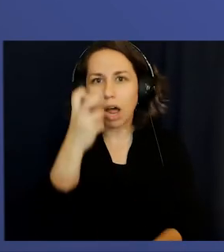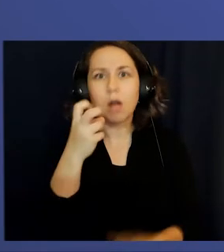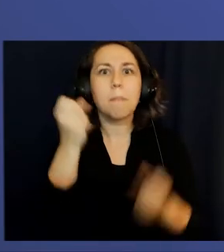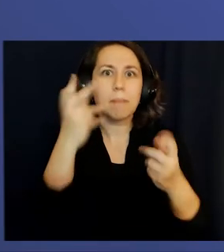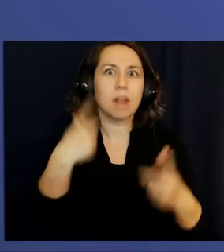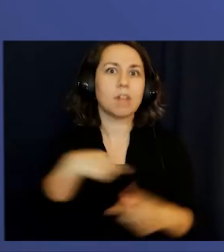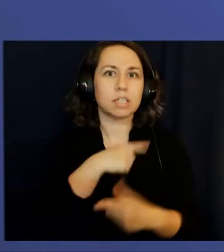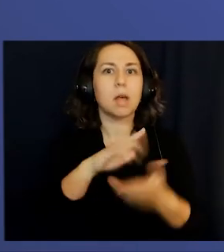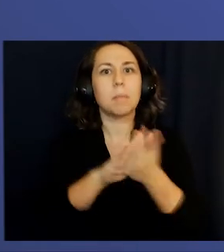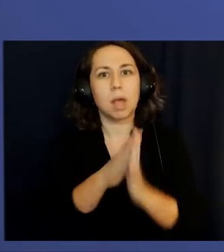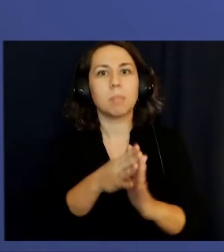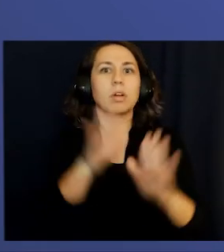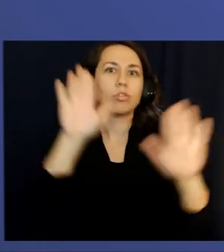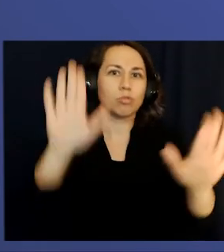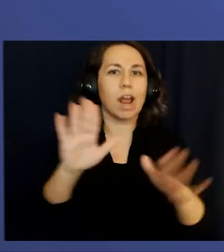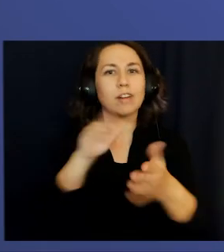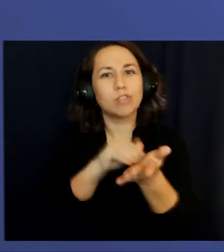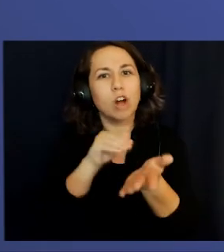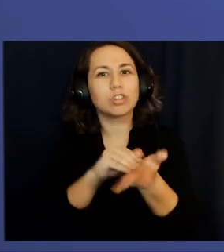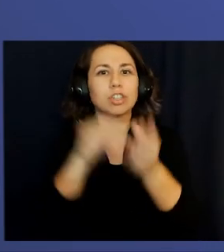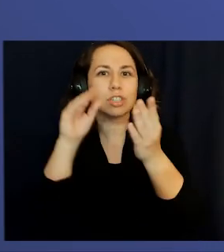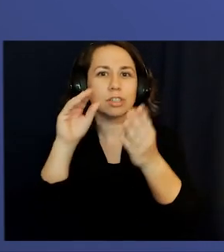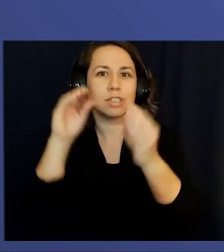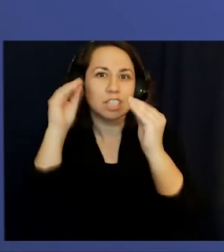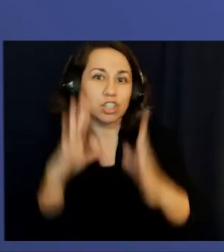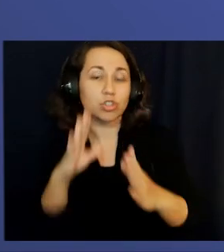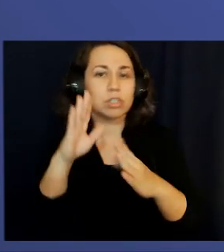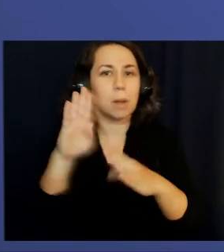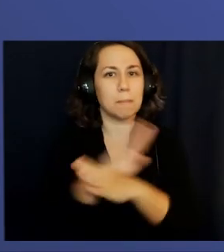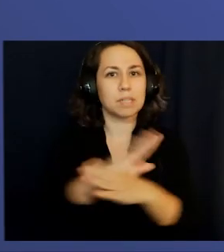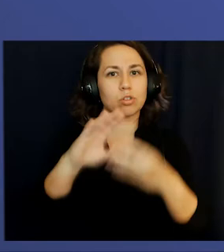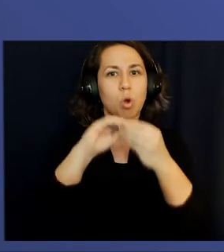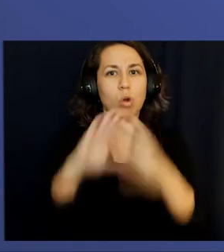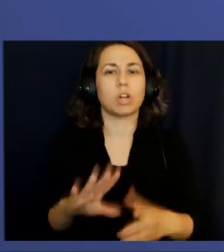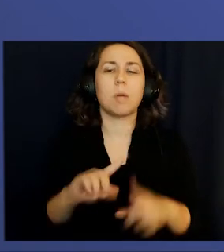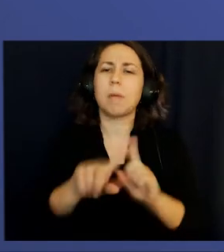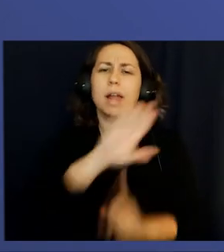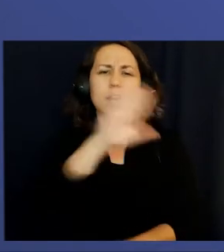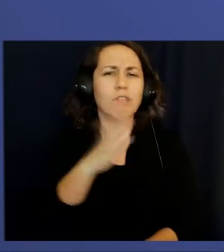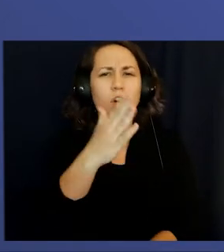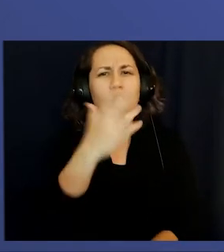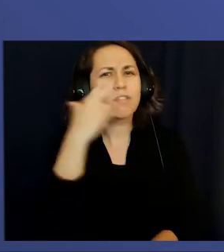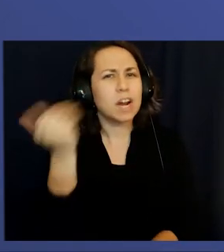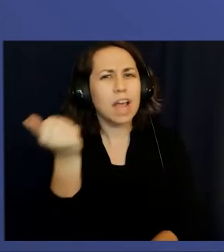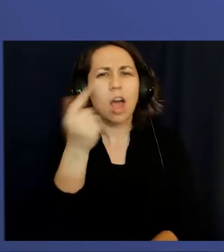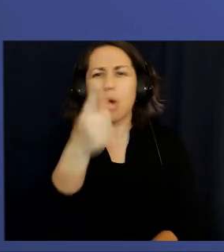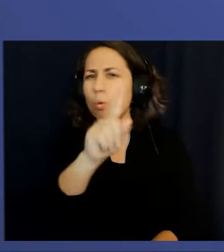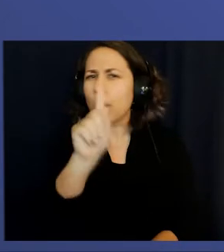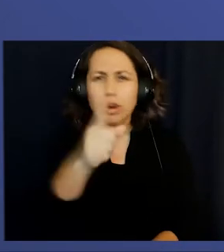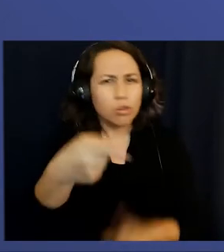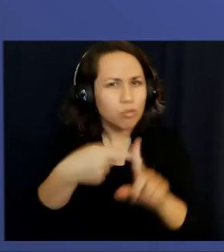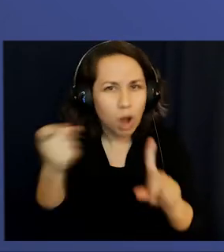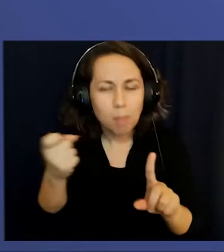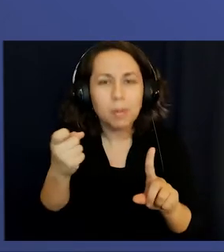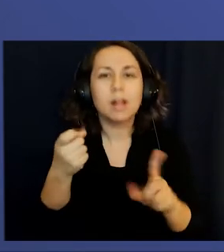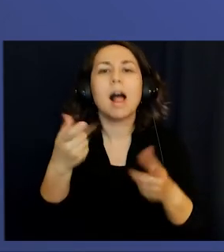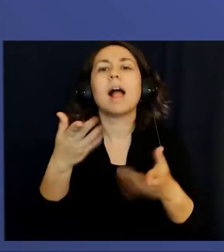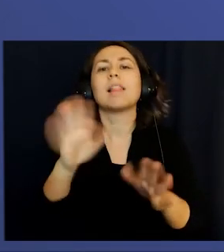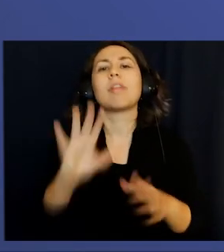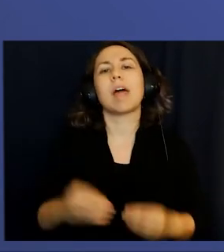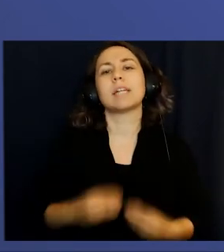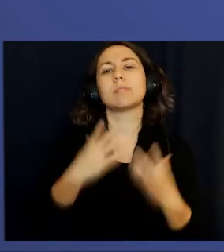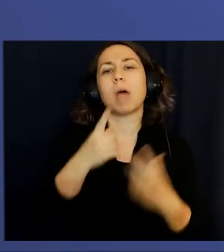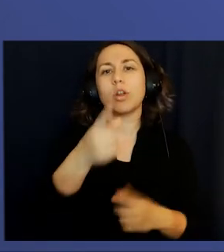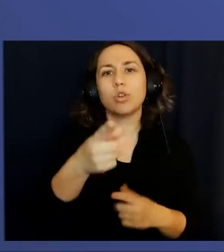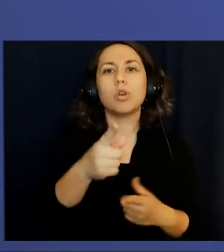muchos seremos doctores, maestros y empresarios, y mi consejo para ustedes es que no olviden de dónde vienen, lo que han pasado, sino que esto te